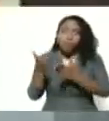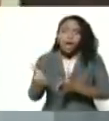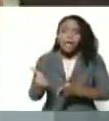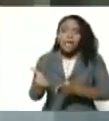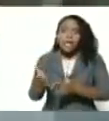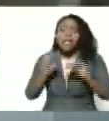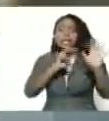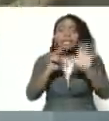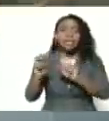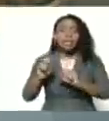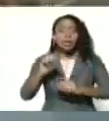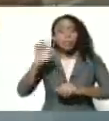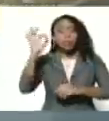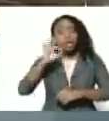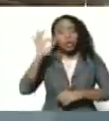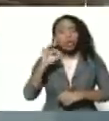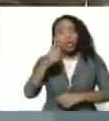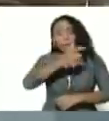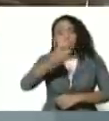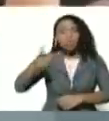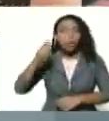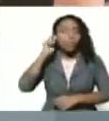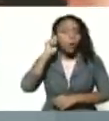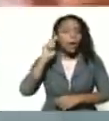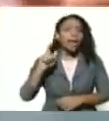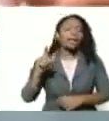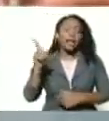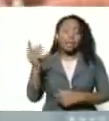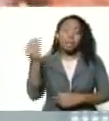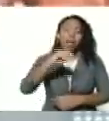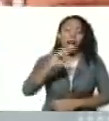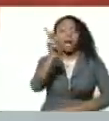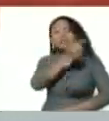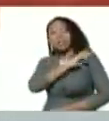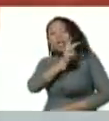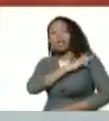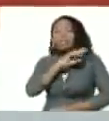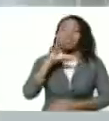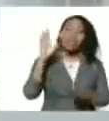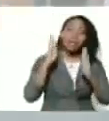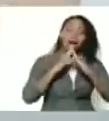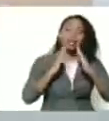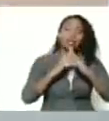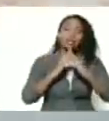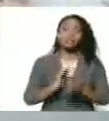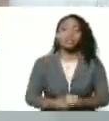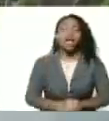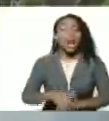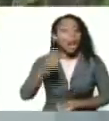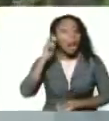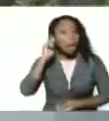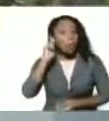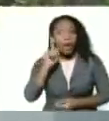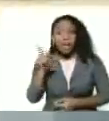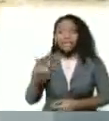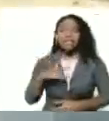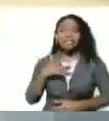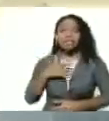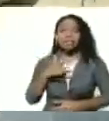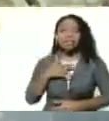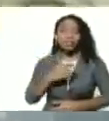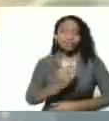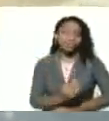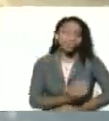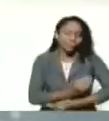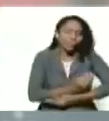el 70% de las mujeres o más que son jefas de hogares, la mujer con ese sentimiento